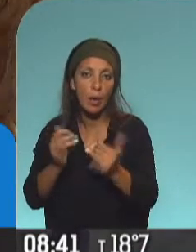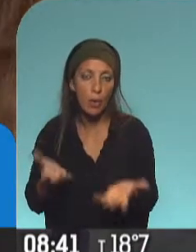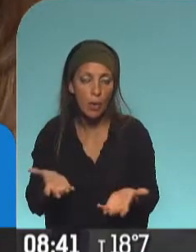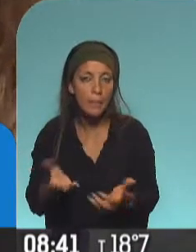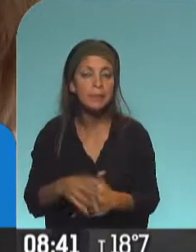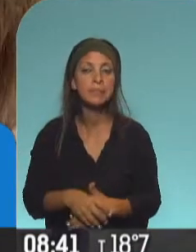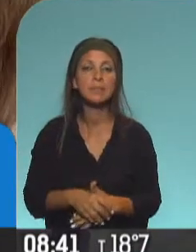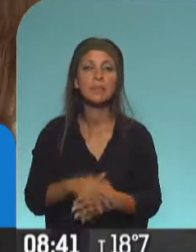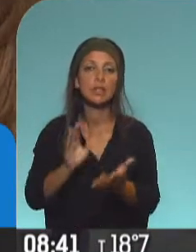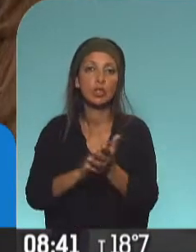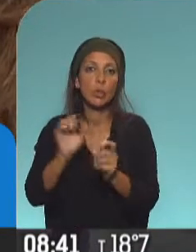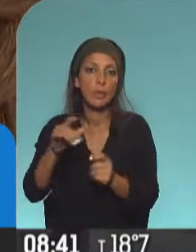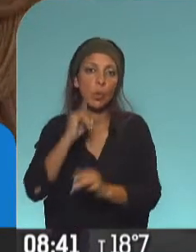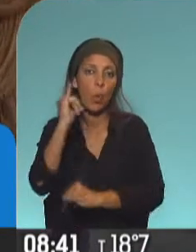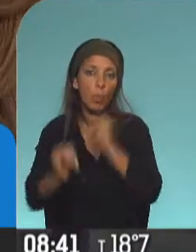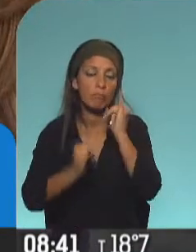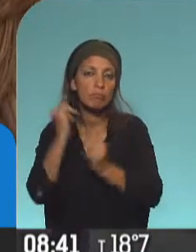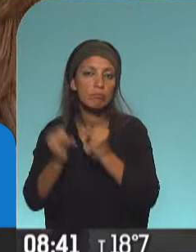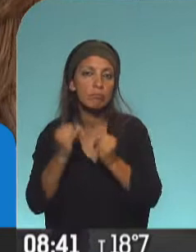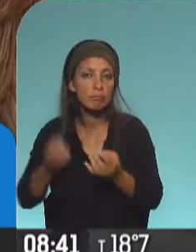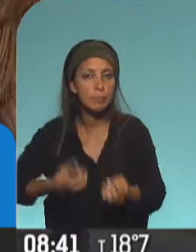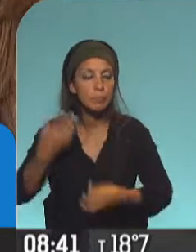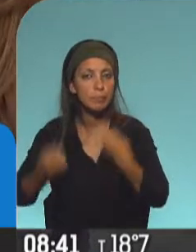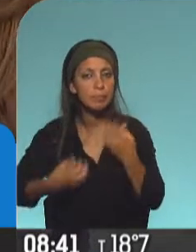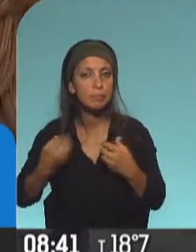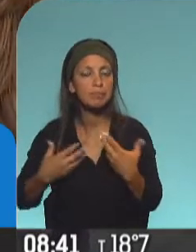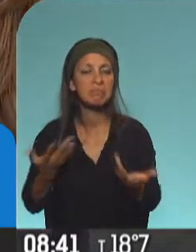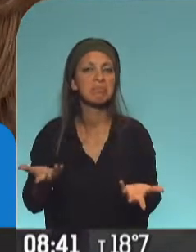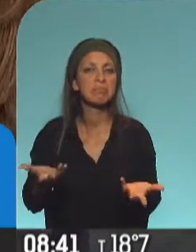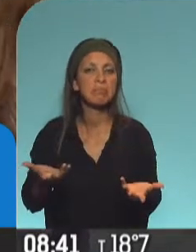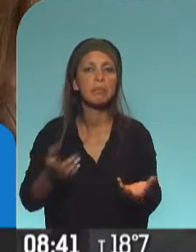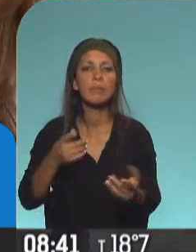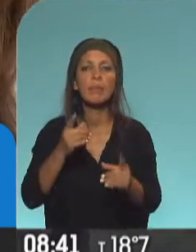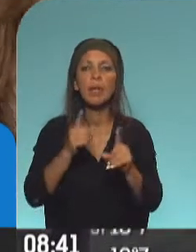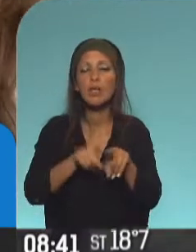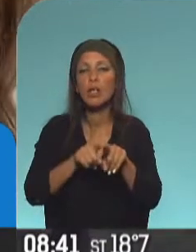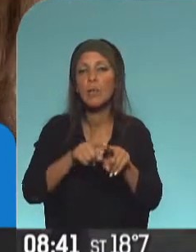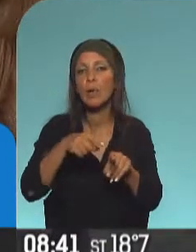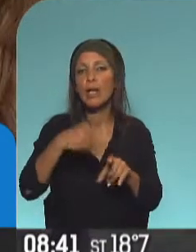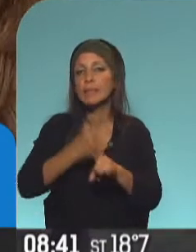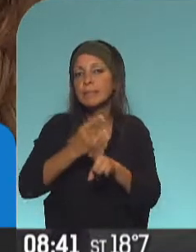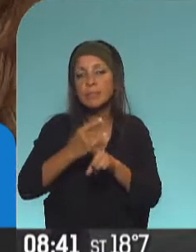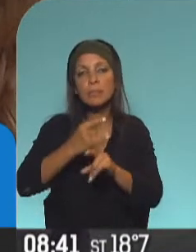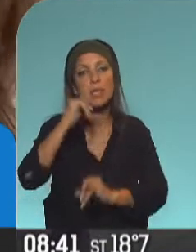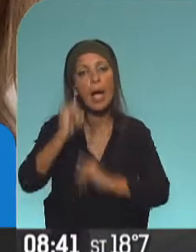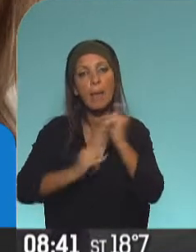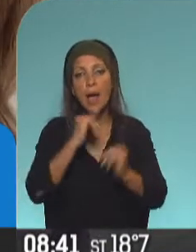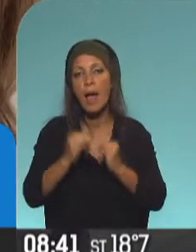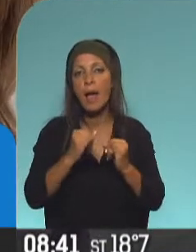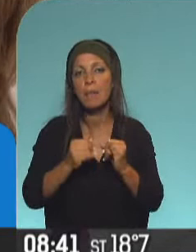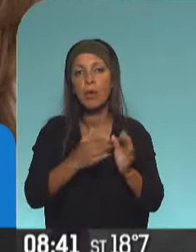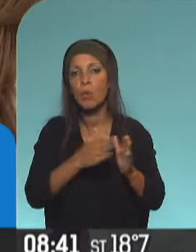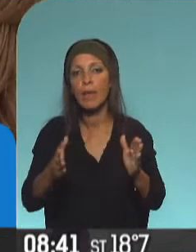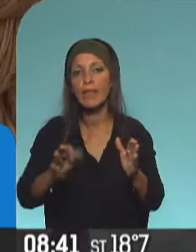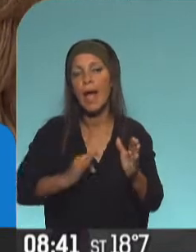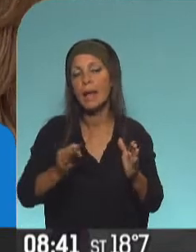decís, sobre su propio relato? Esto que nosotros venimos hablando a lo largo de, no solamente en el último año